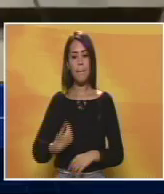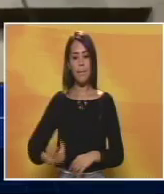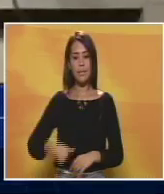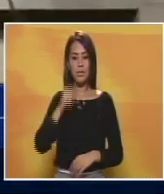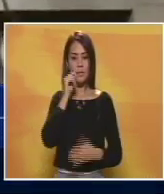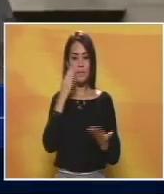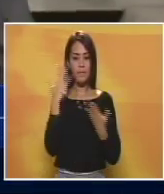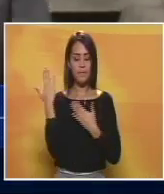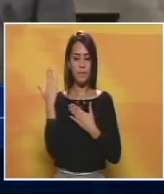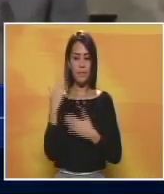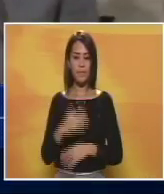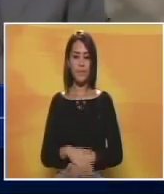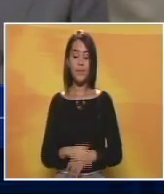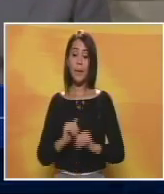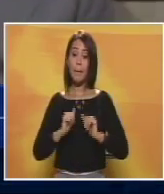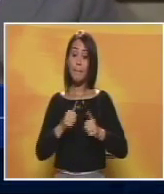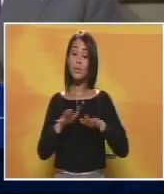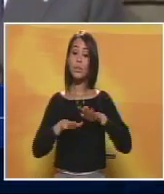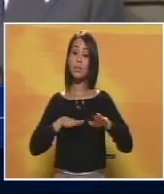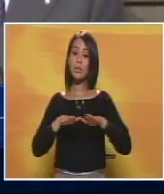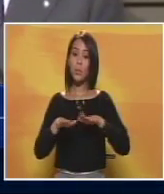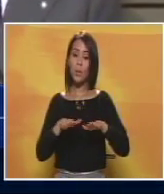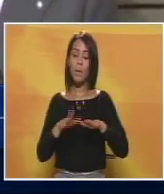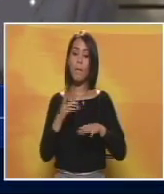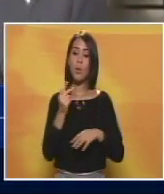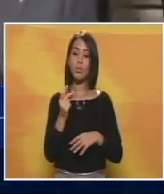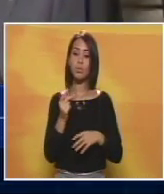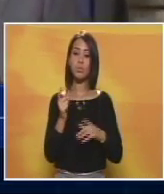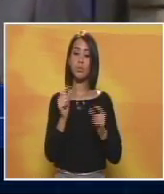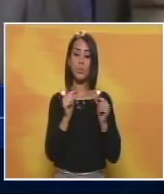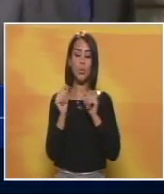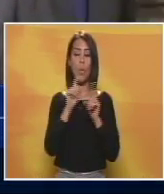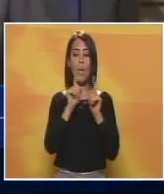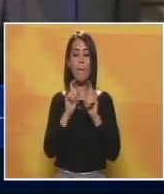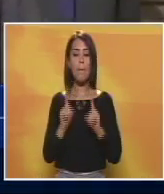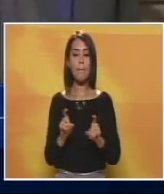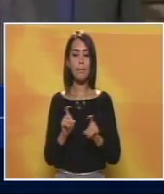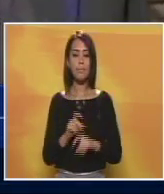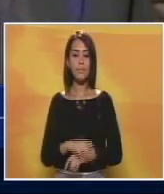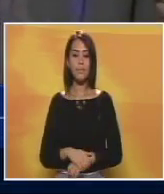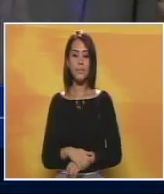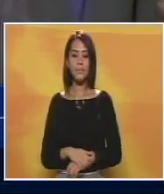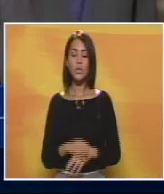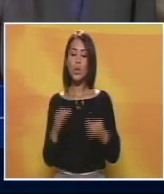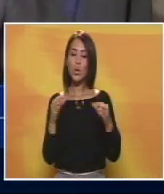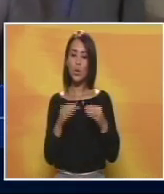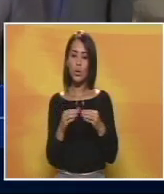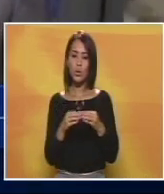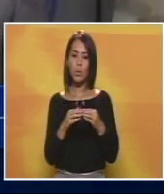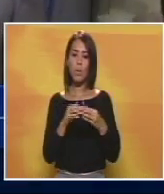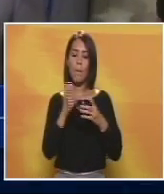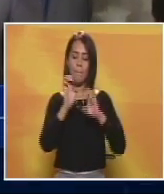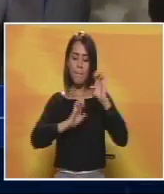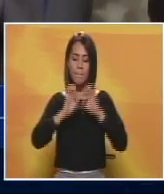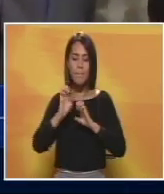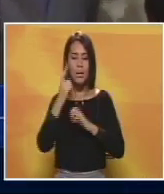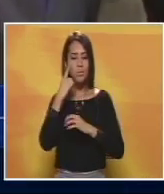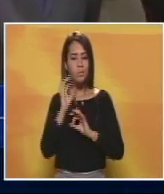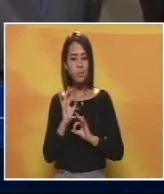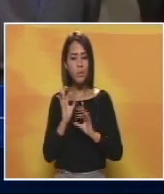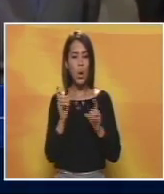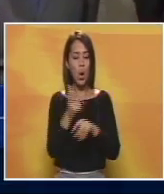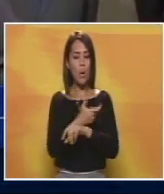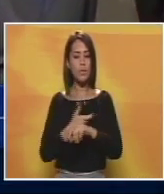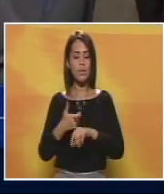Sergio Mattarella, comenzó este jueves una segunda ronda de consultas con los partidos para estudiar la posibilidad de formar un